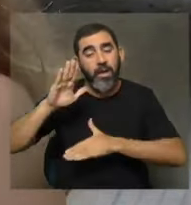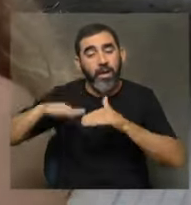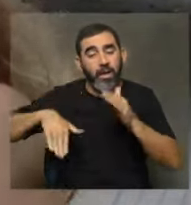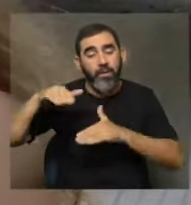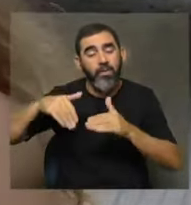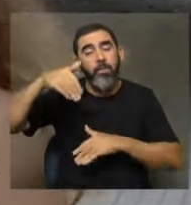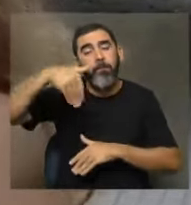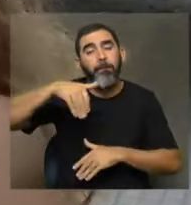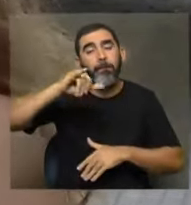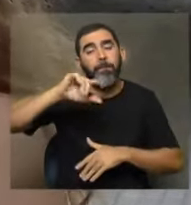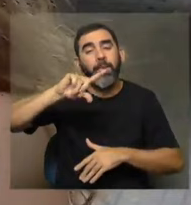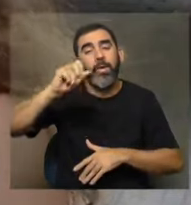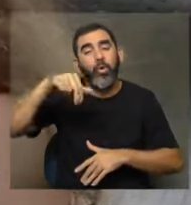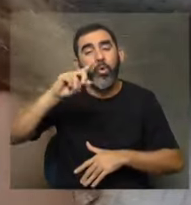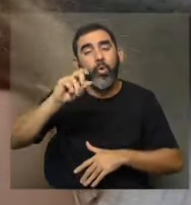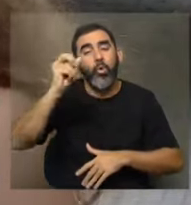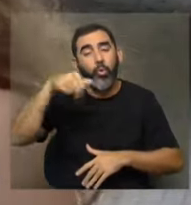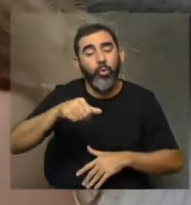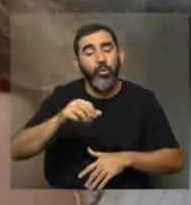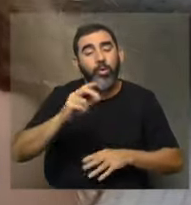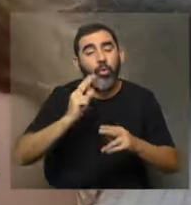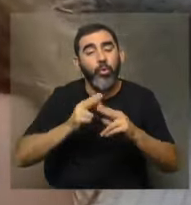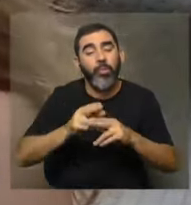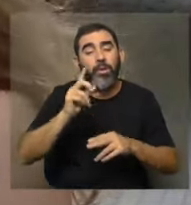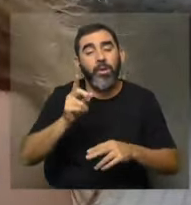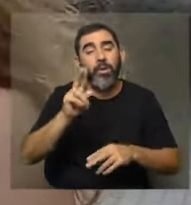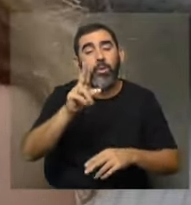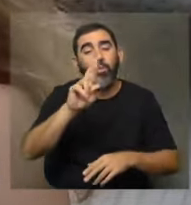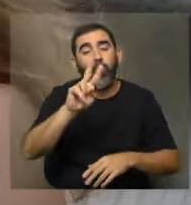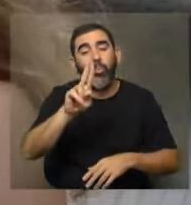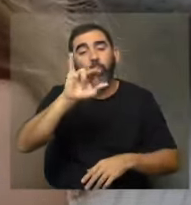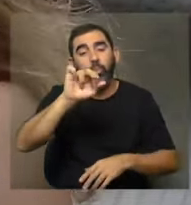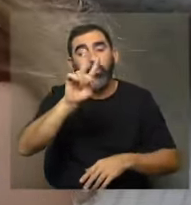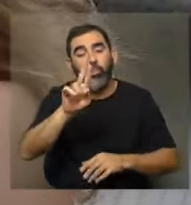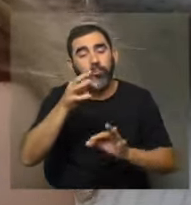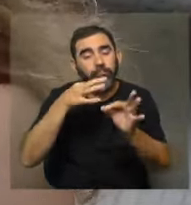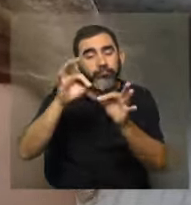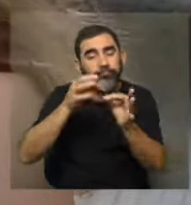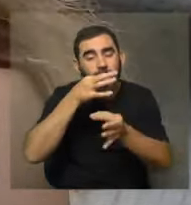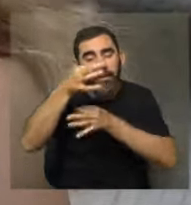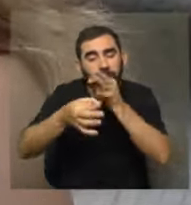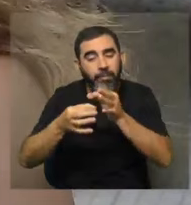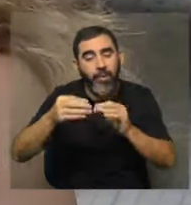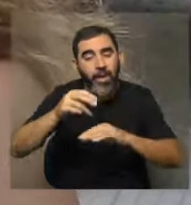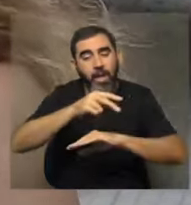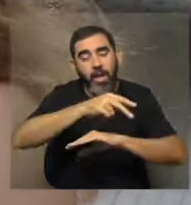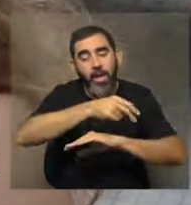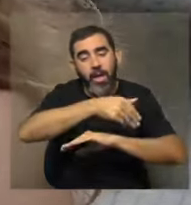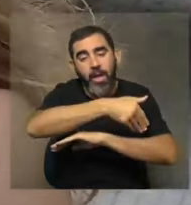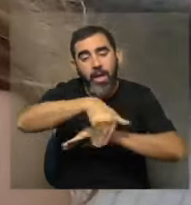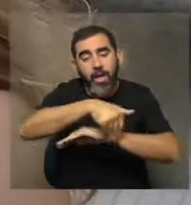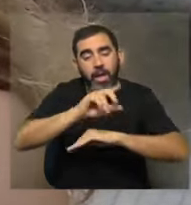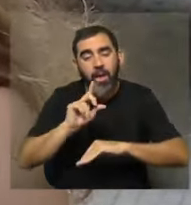milongon en realidad es un milongon del guruyu que que me parece genial toda la descripción que hace de la aduana montevidiana